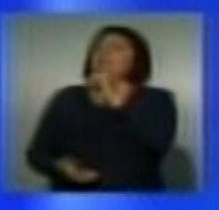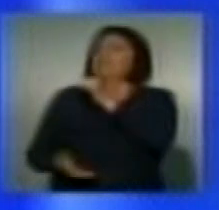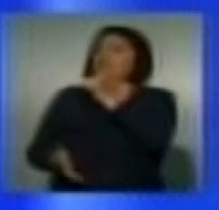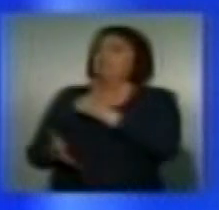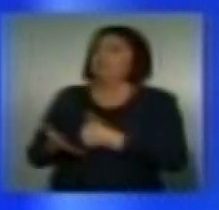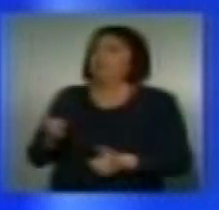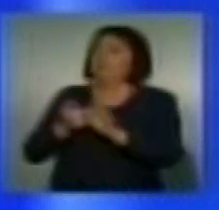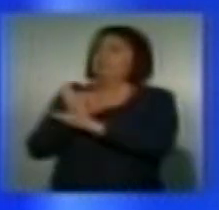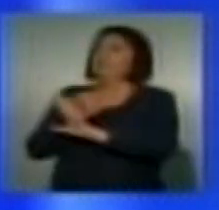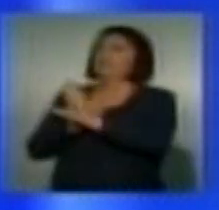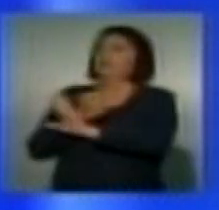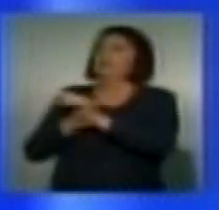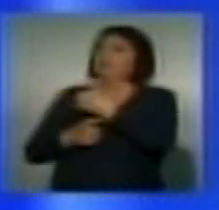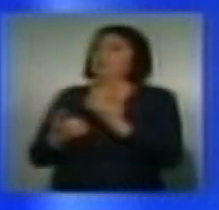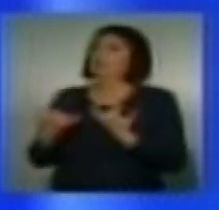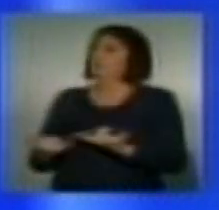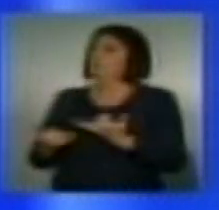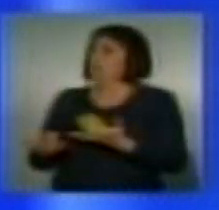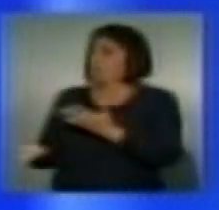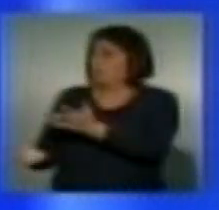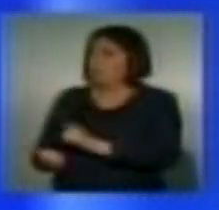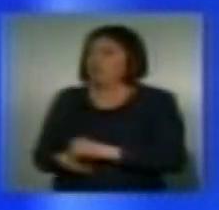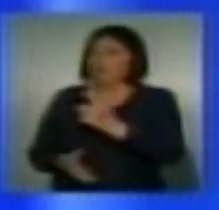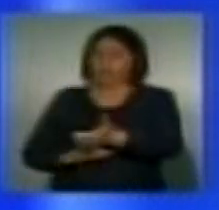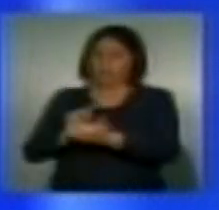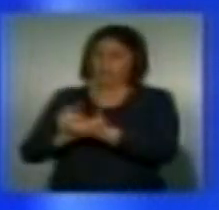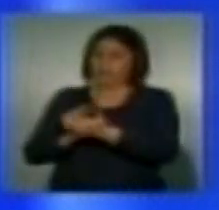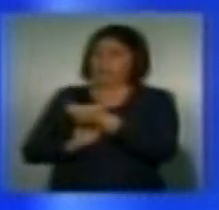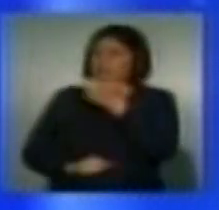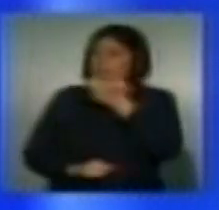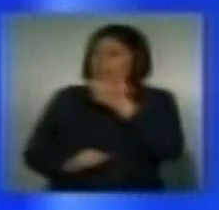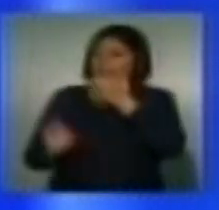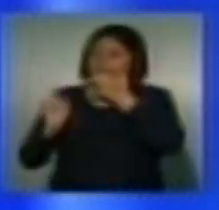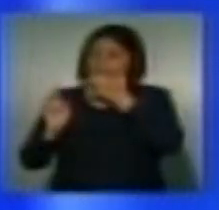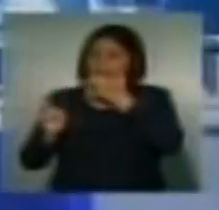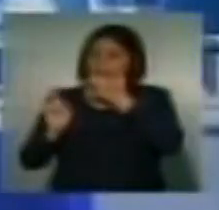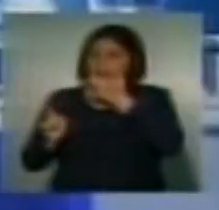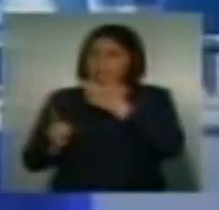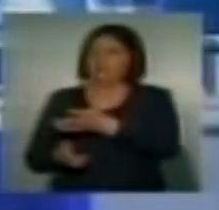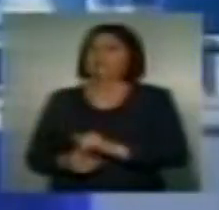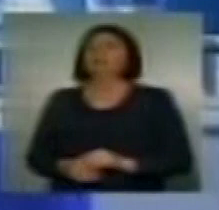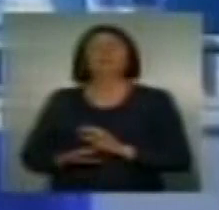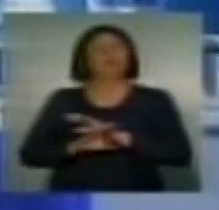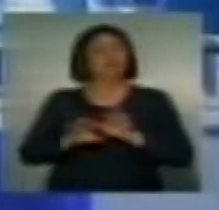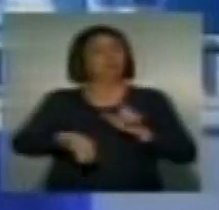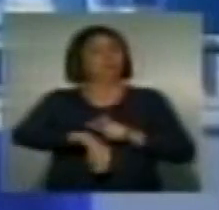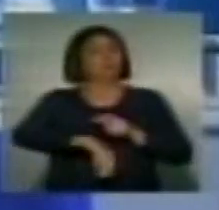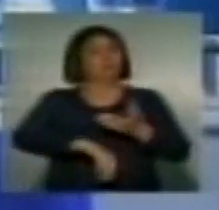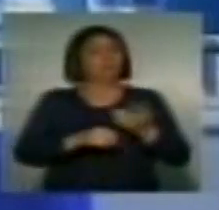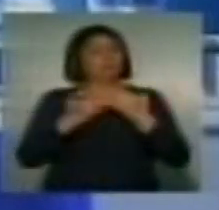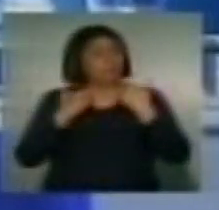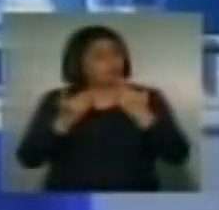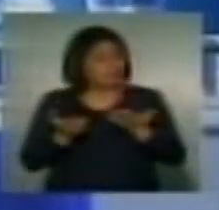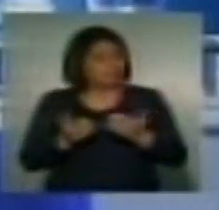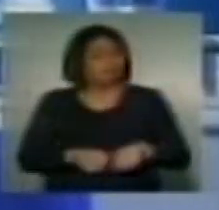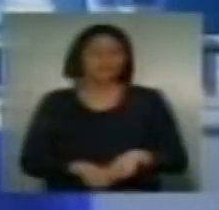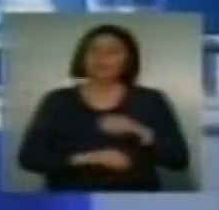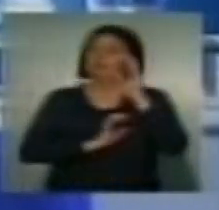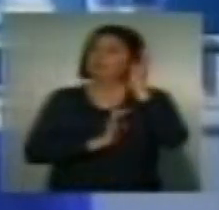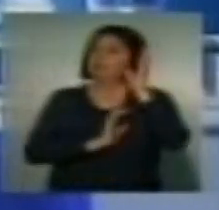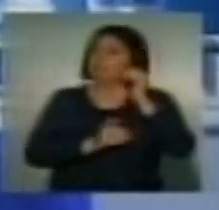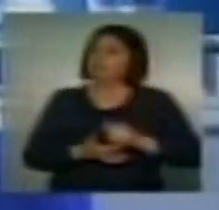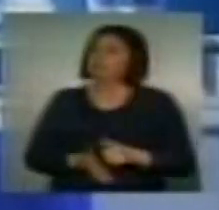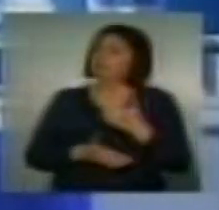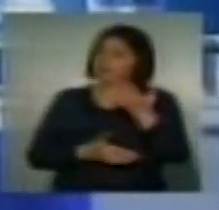hoy día amenaza por un celular pueden matarte tiempo vencido Muchísimas gracias por su presentación al